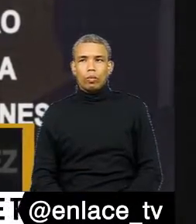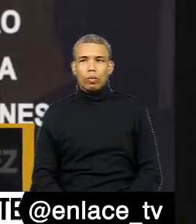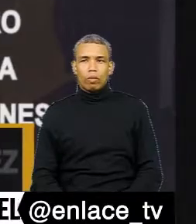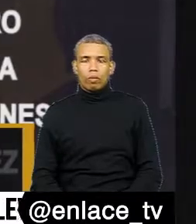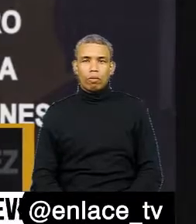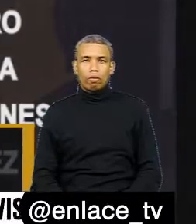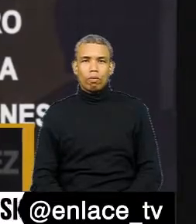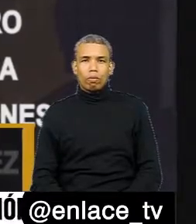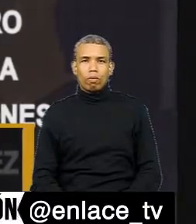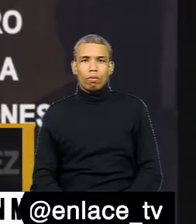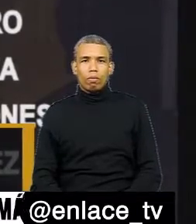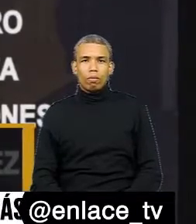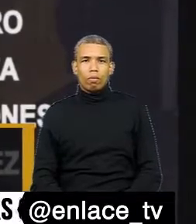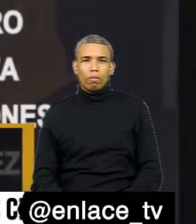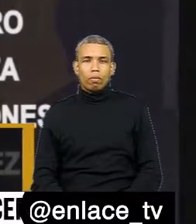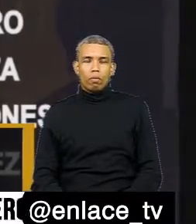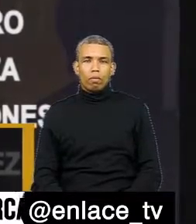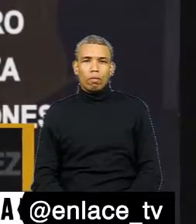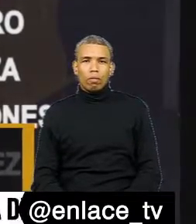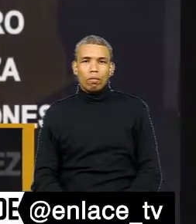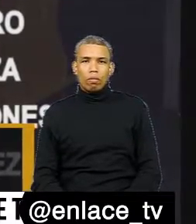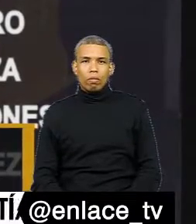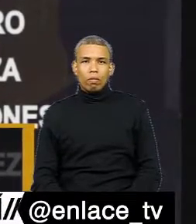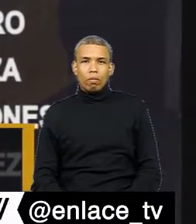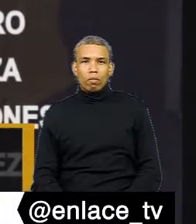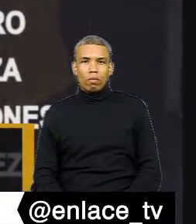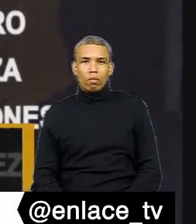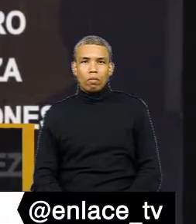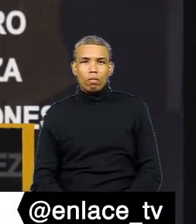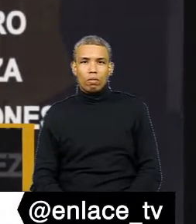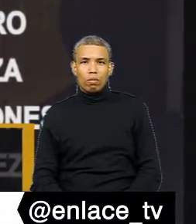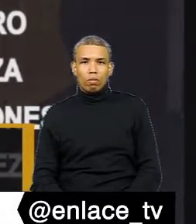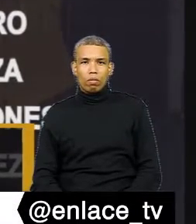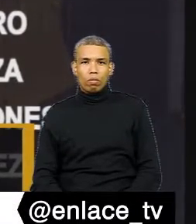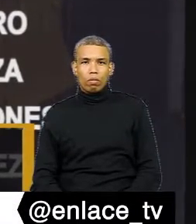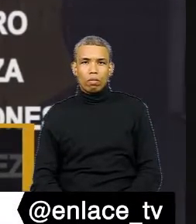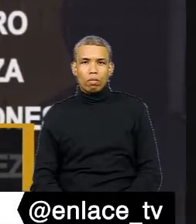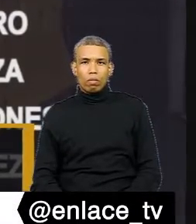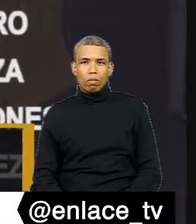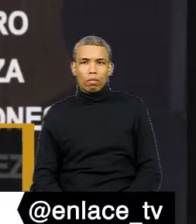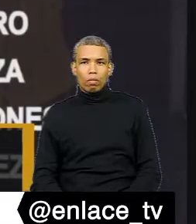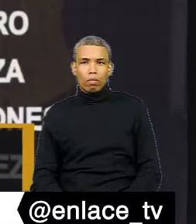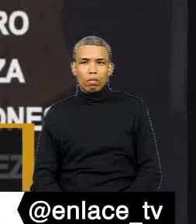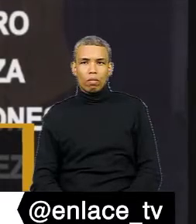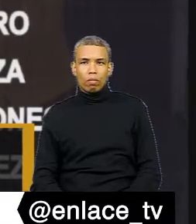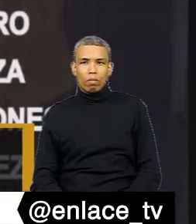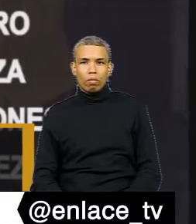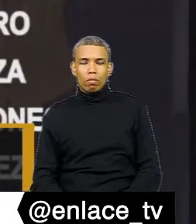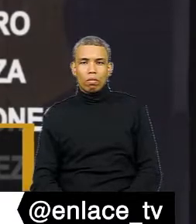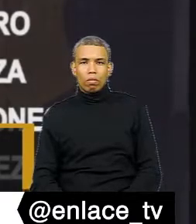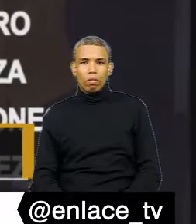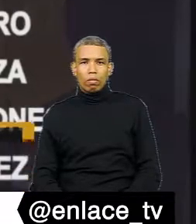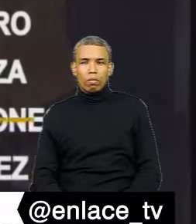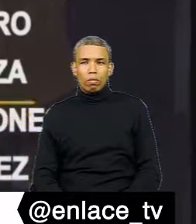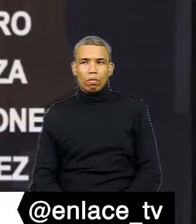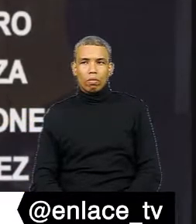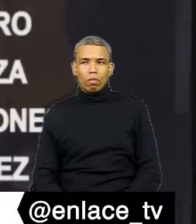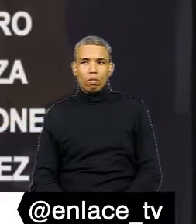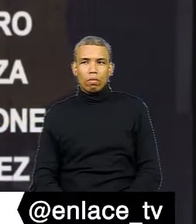Ramírez, Jorman Hurtado, Víctor Castillo, Roger Torres, Nelson Barahona, Alex Castro, Ronaldo Ariza, Eliezer Quiñones, John Vázquez y